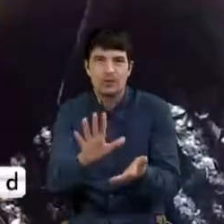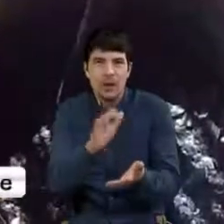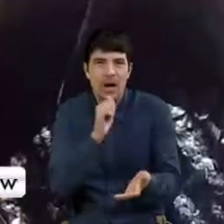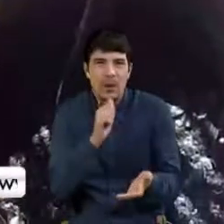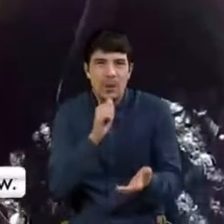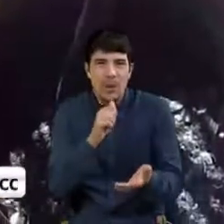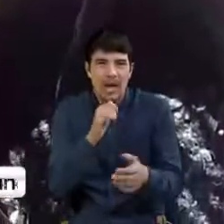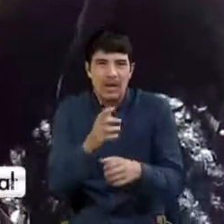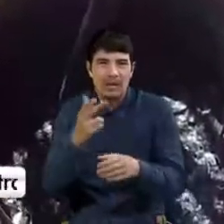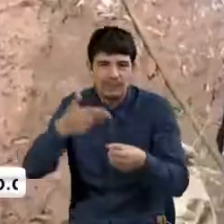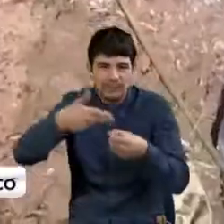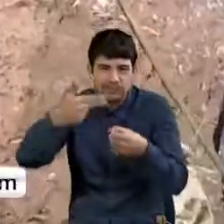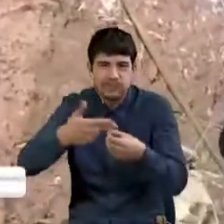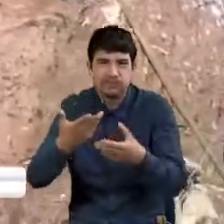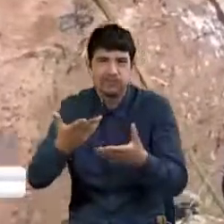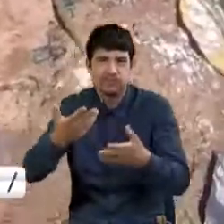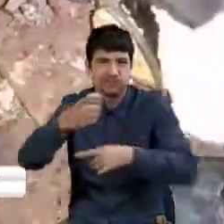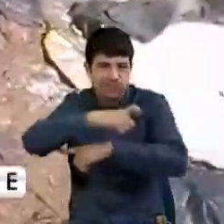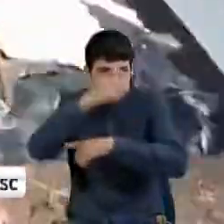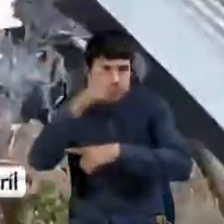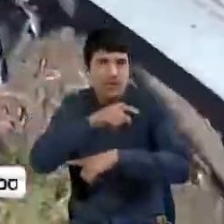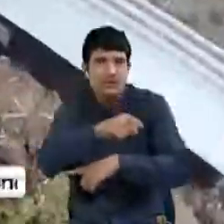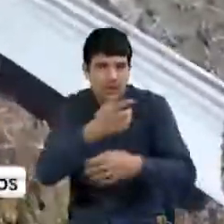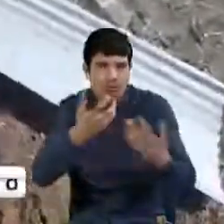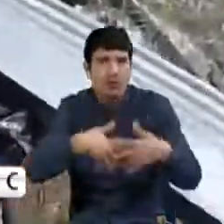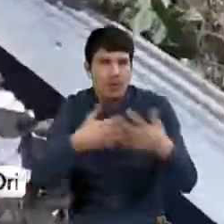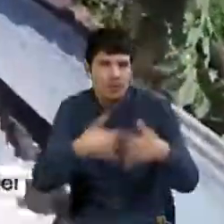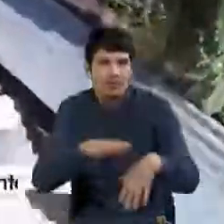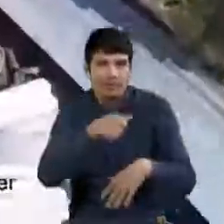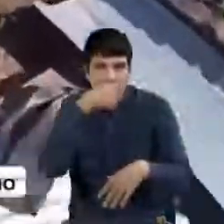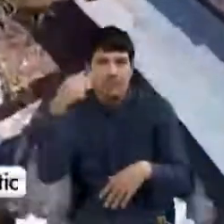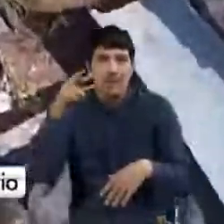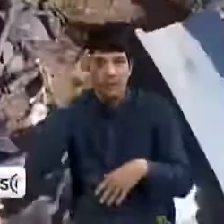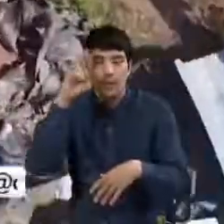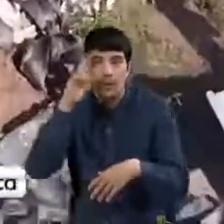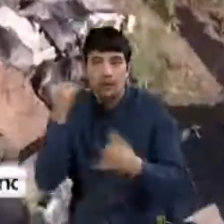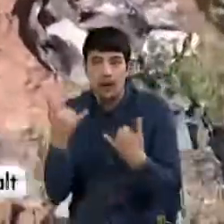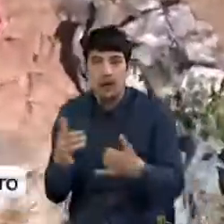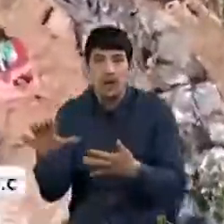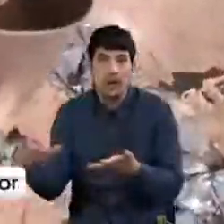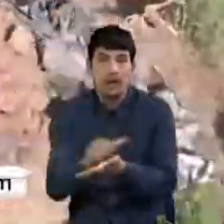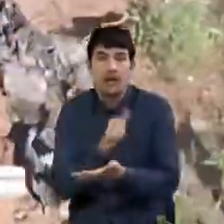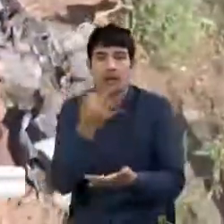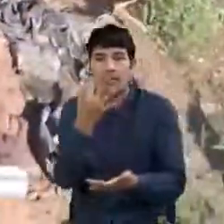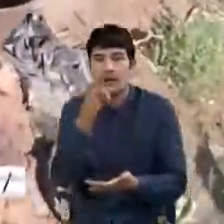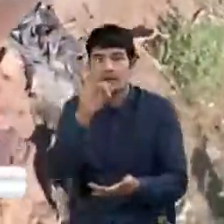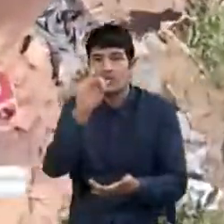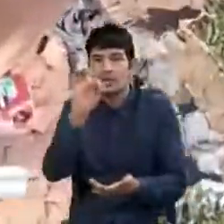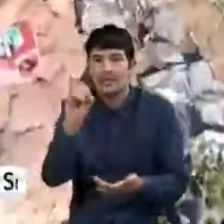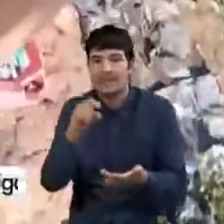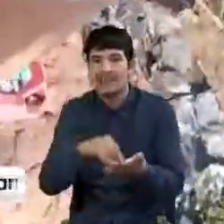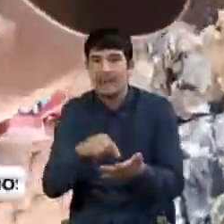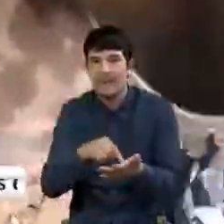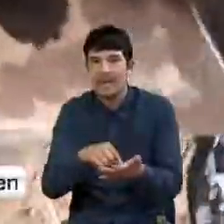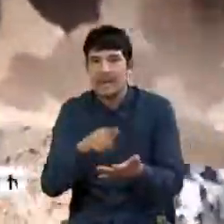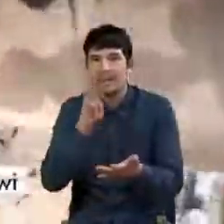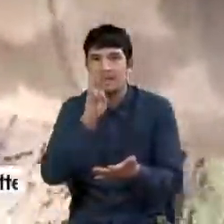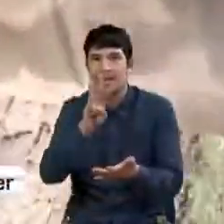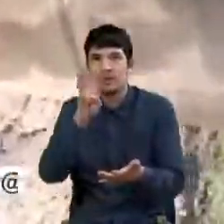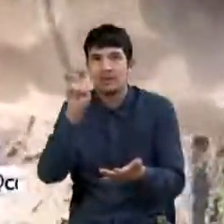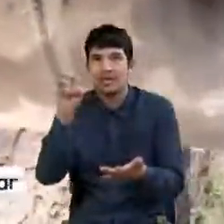utilizados para la producción de alucinógenos con eso sacaron al mercado local alrededor de 380 mil dosis de sustancias de